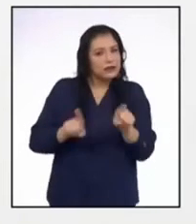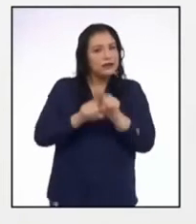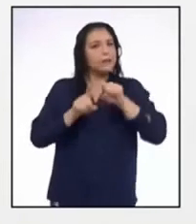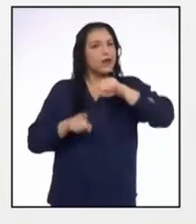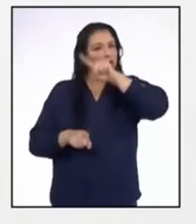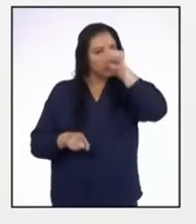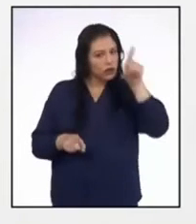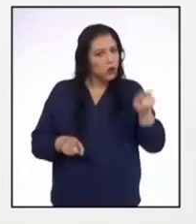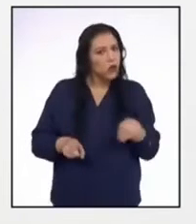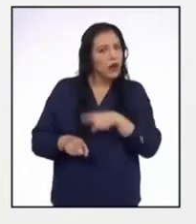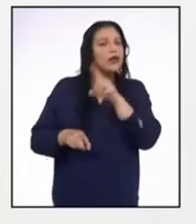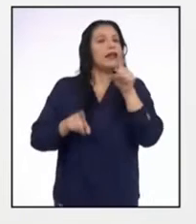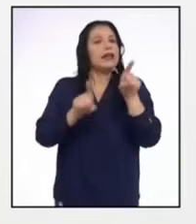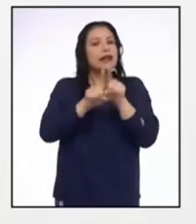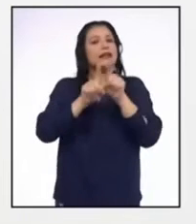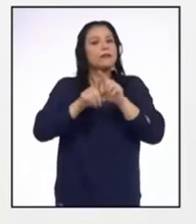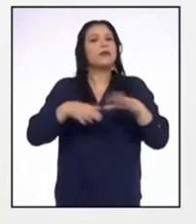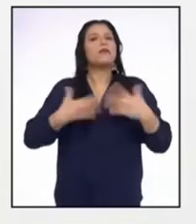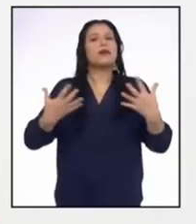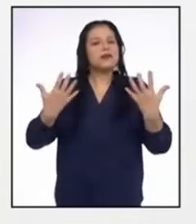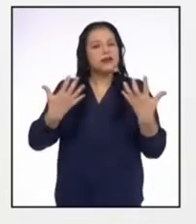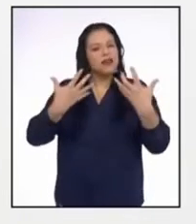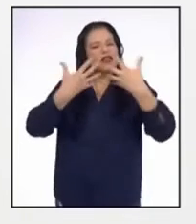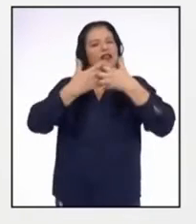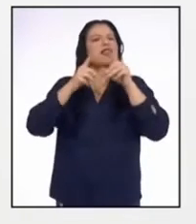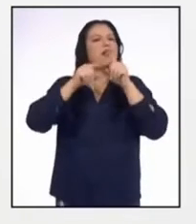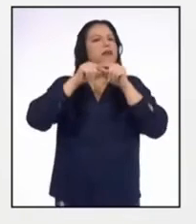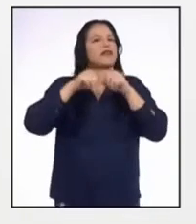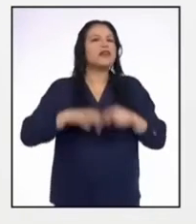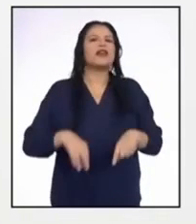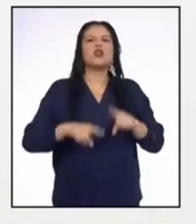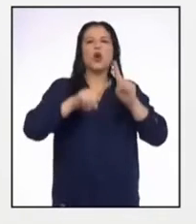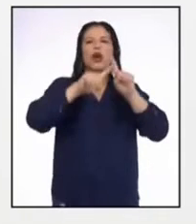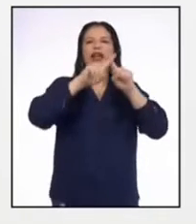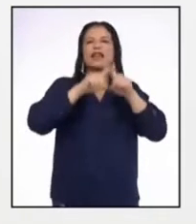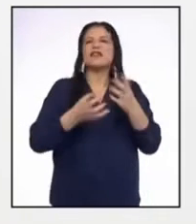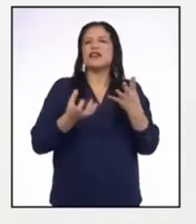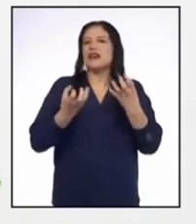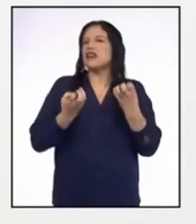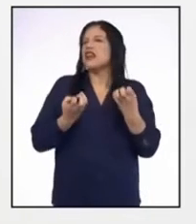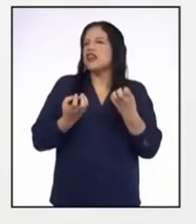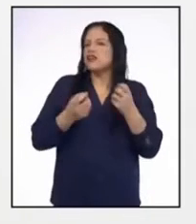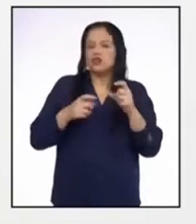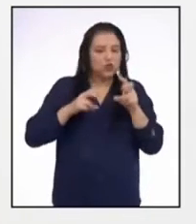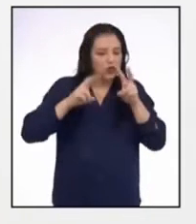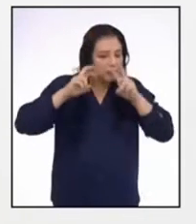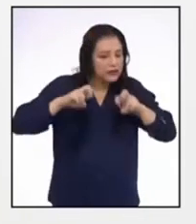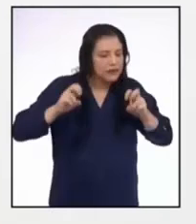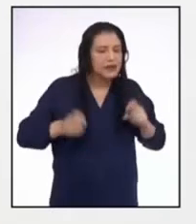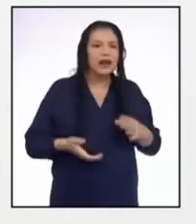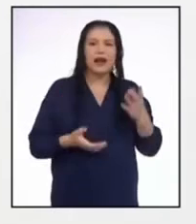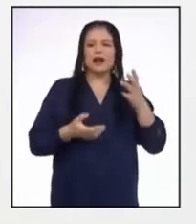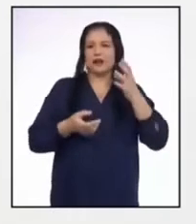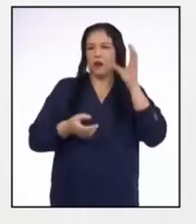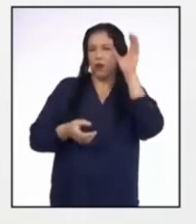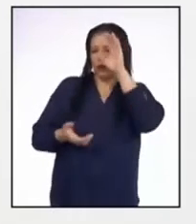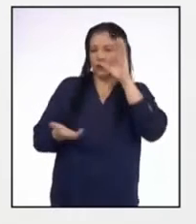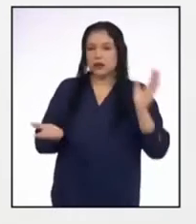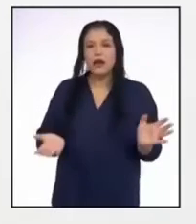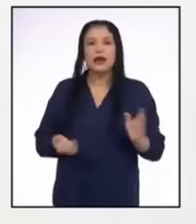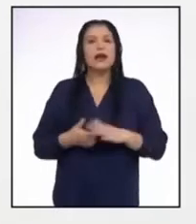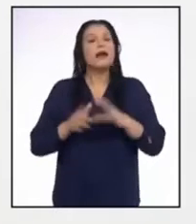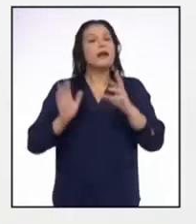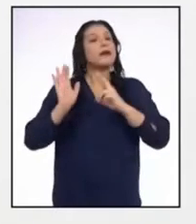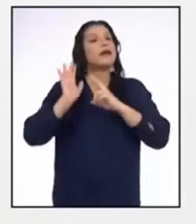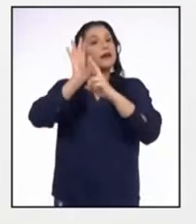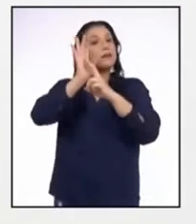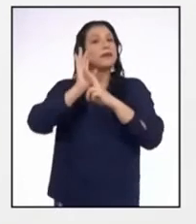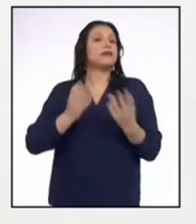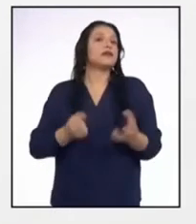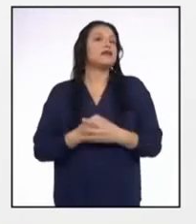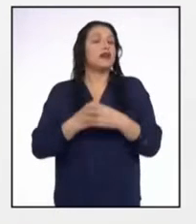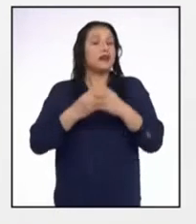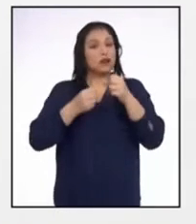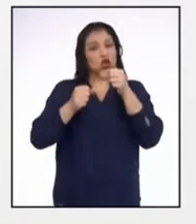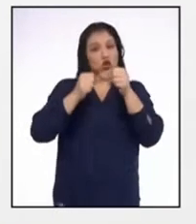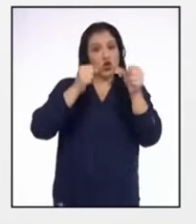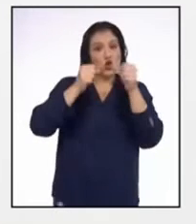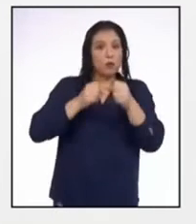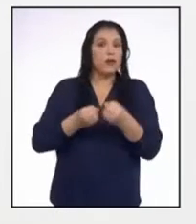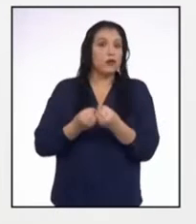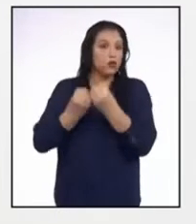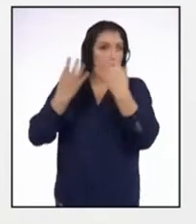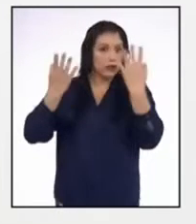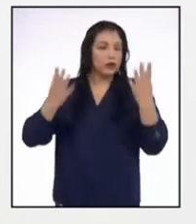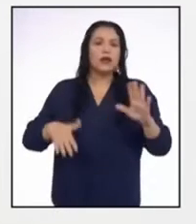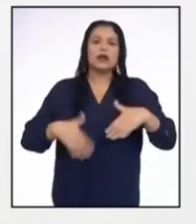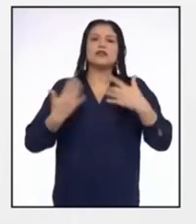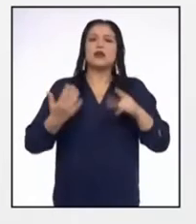y deben ser pertinentes al tipo de variable que deseamos investigar o estudiar. Para representar datos cualitativos continuos se